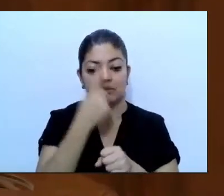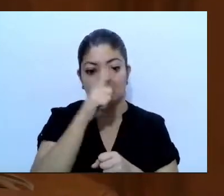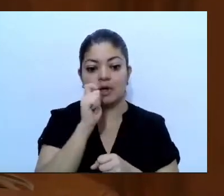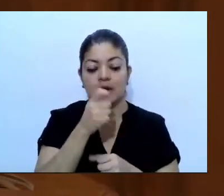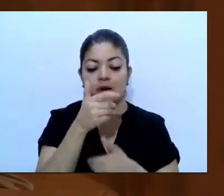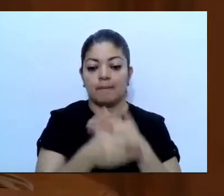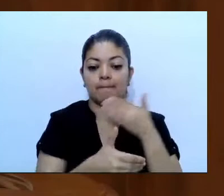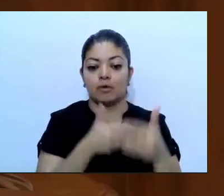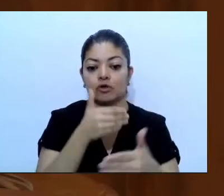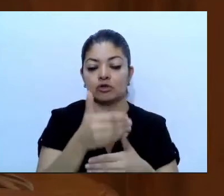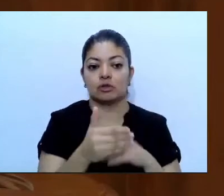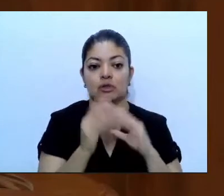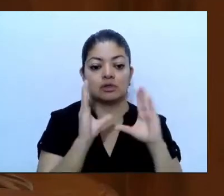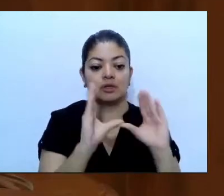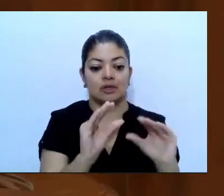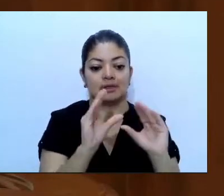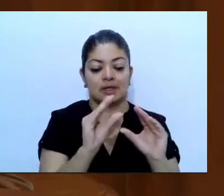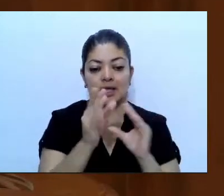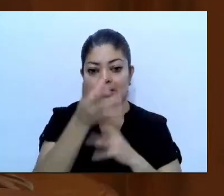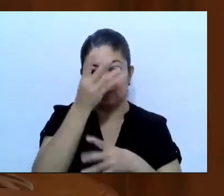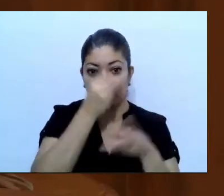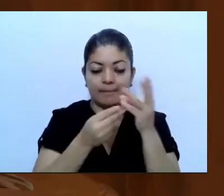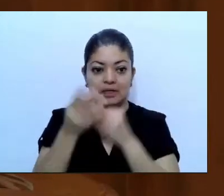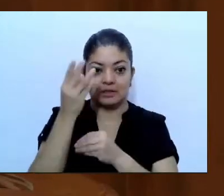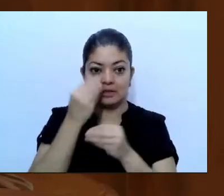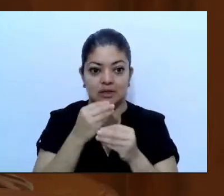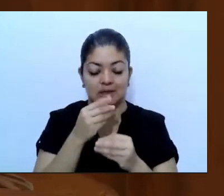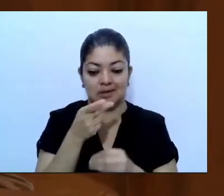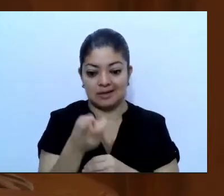proceso enseñanza-aprendizaje. El Estado